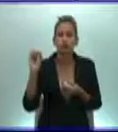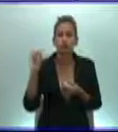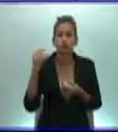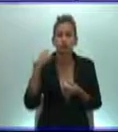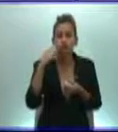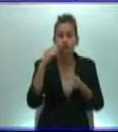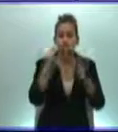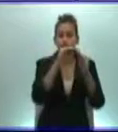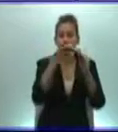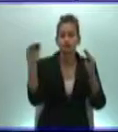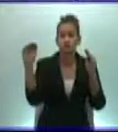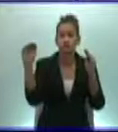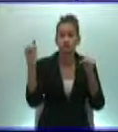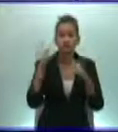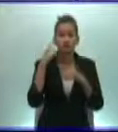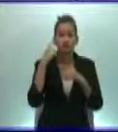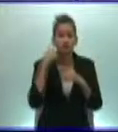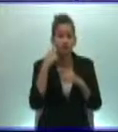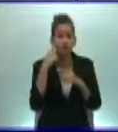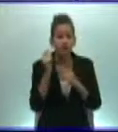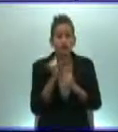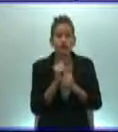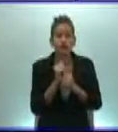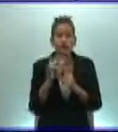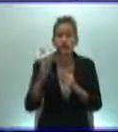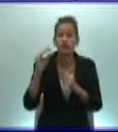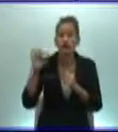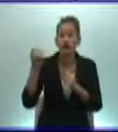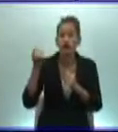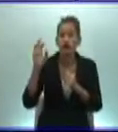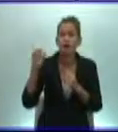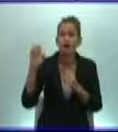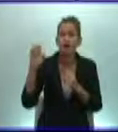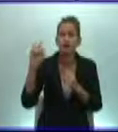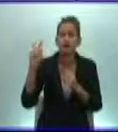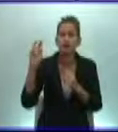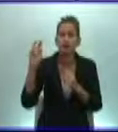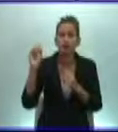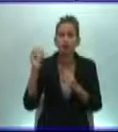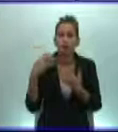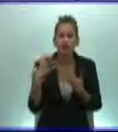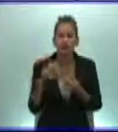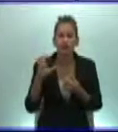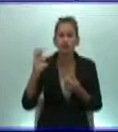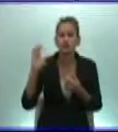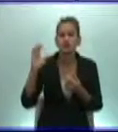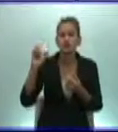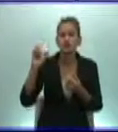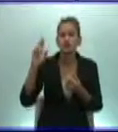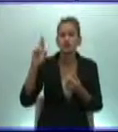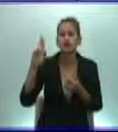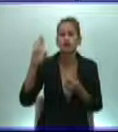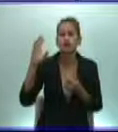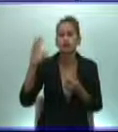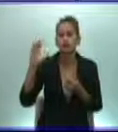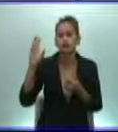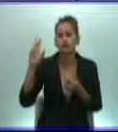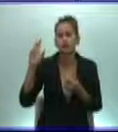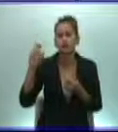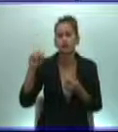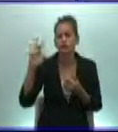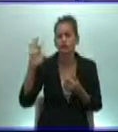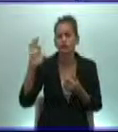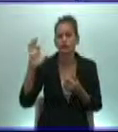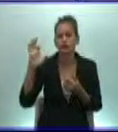que el diámetro de una circunferencia, cuando tiene inscrito un ángulo, entonces yo conozco su